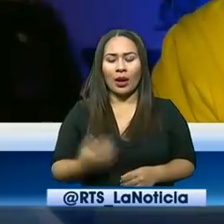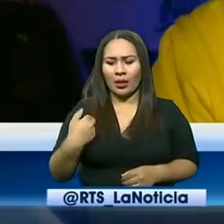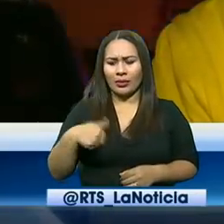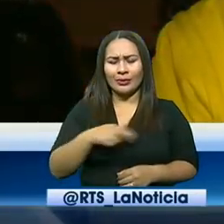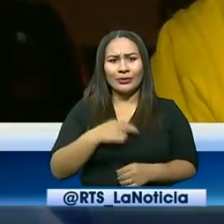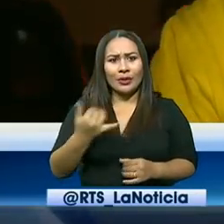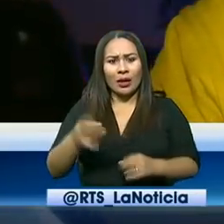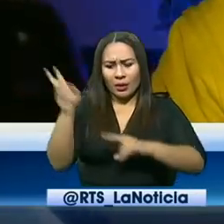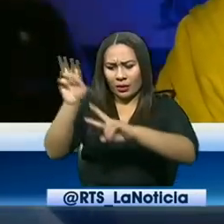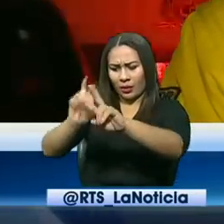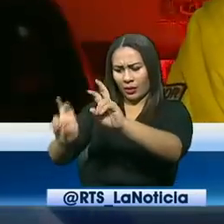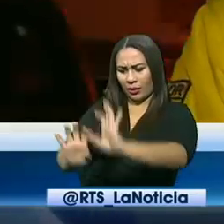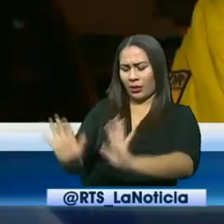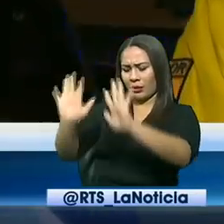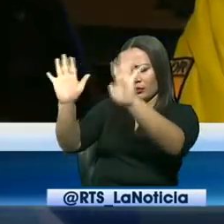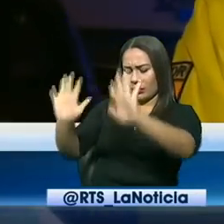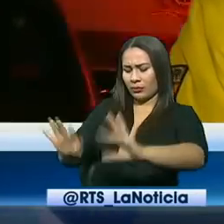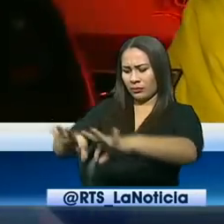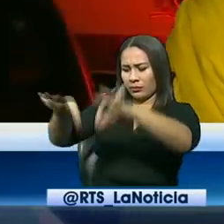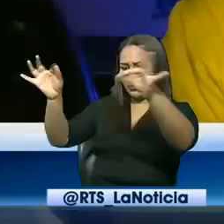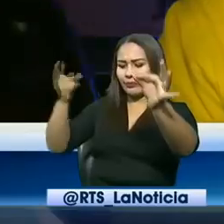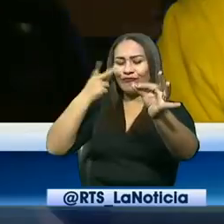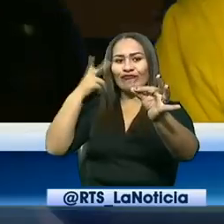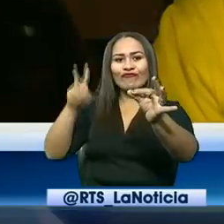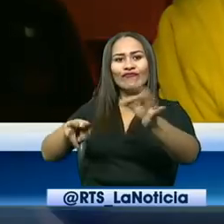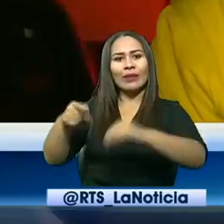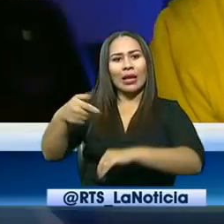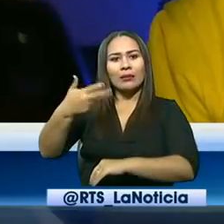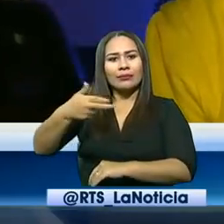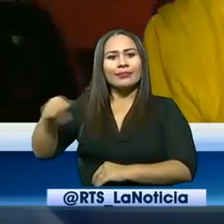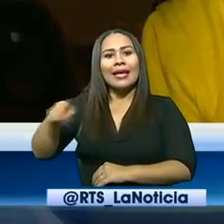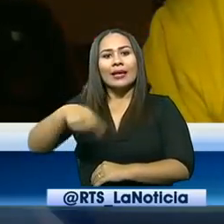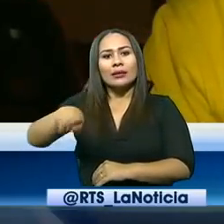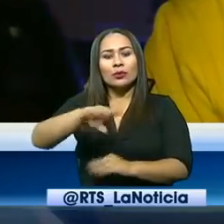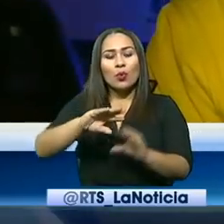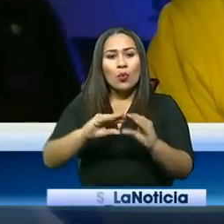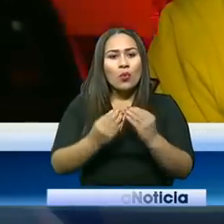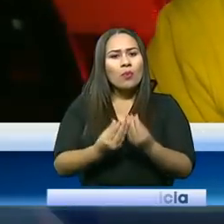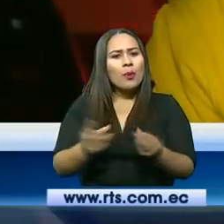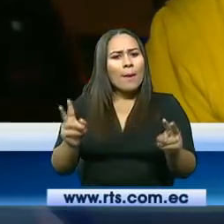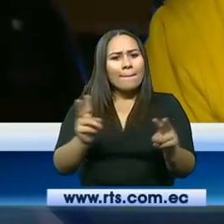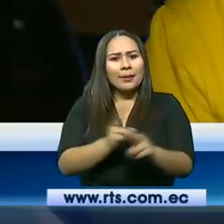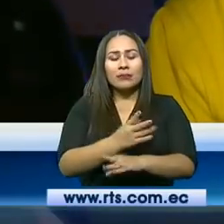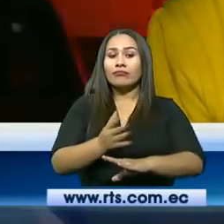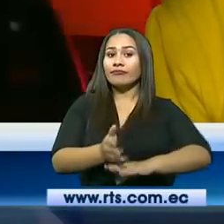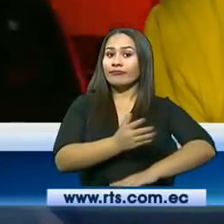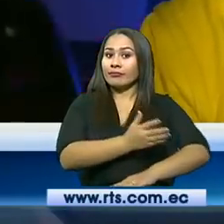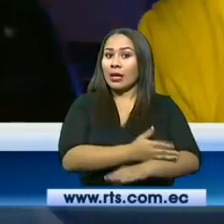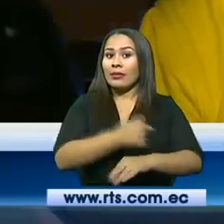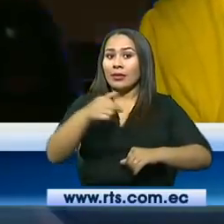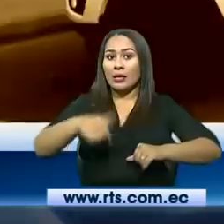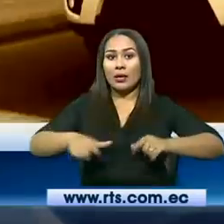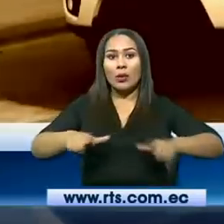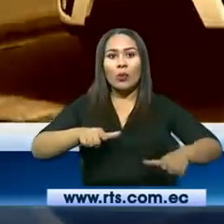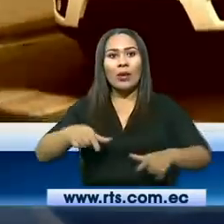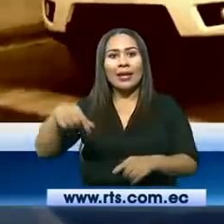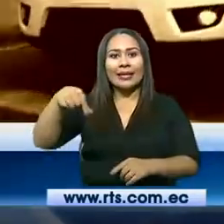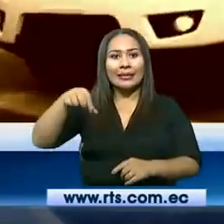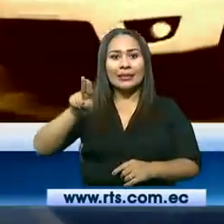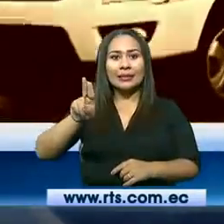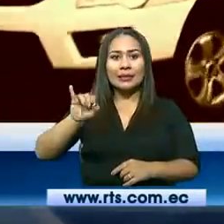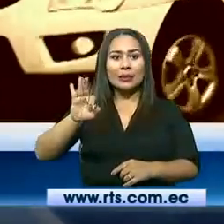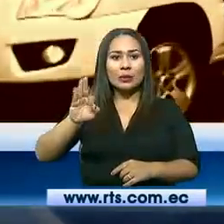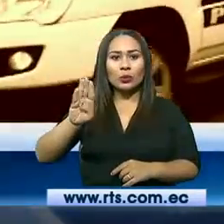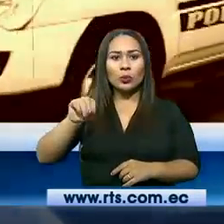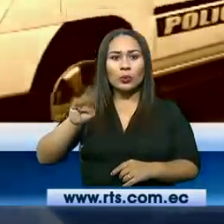encontrar, se podía indicar que es una organización delictiva que ya cometió algunos delitos anteriormente en el sector de Quitumbe. Las